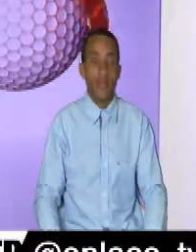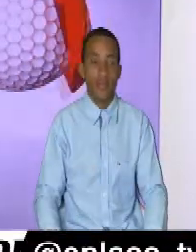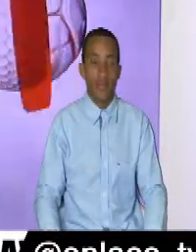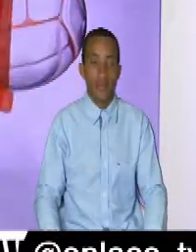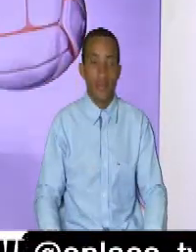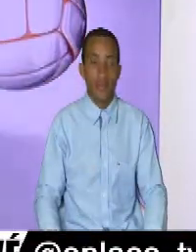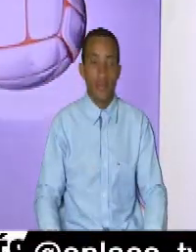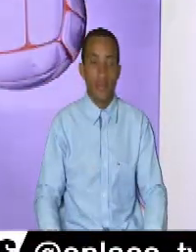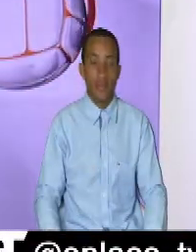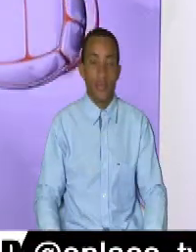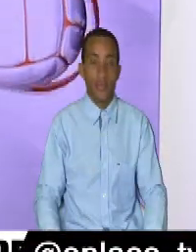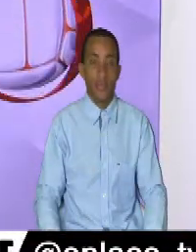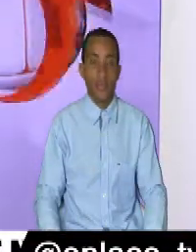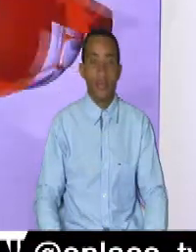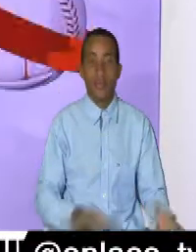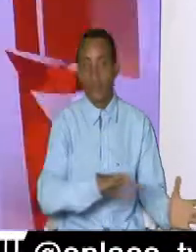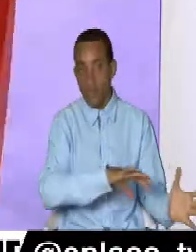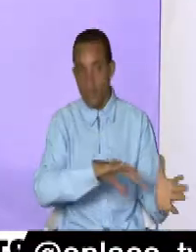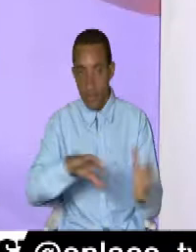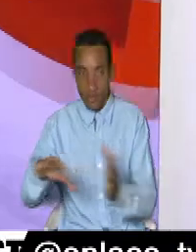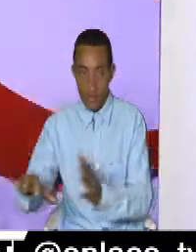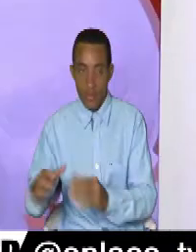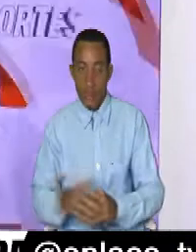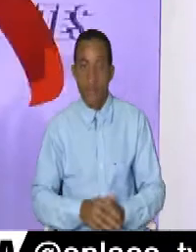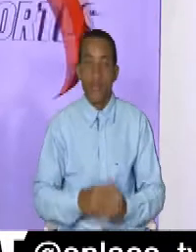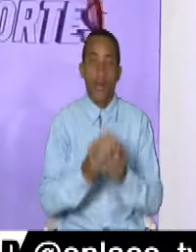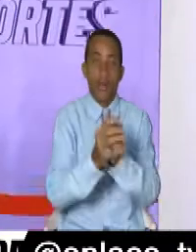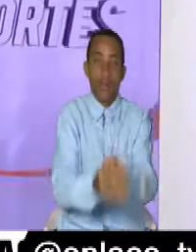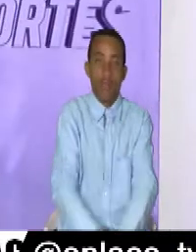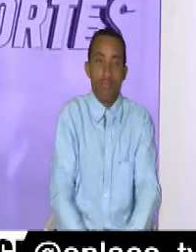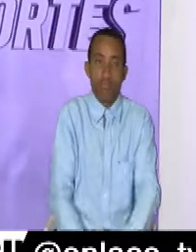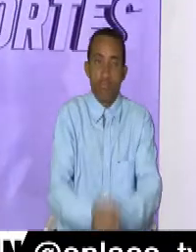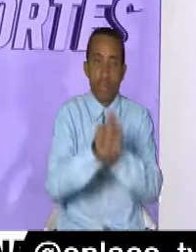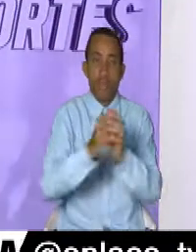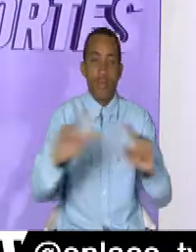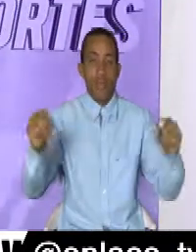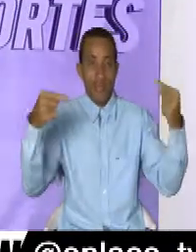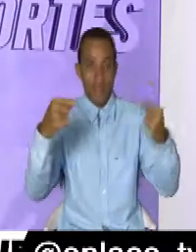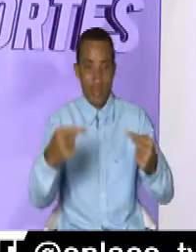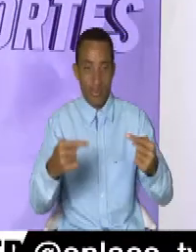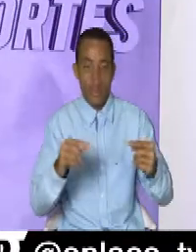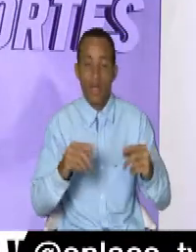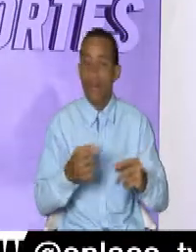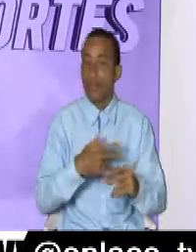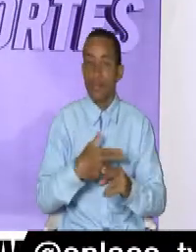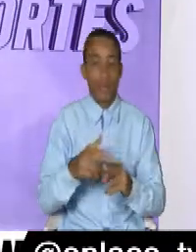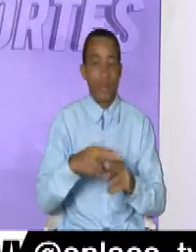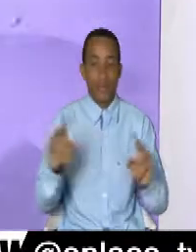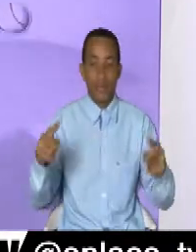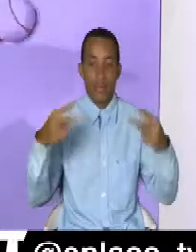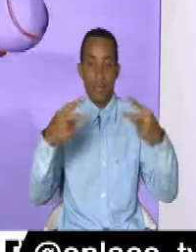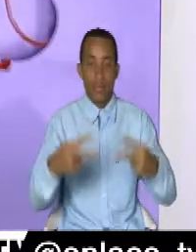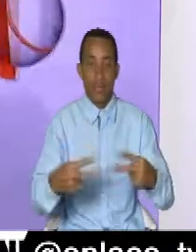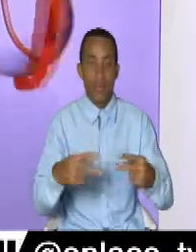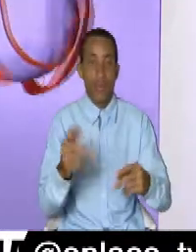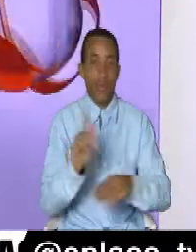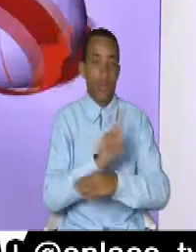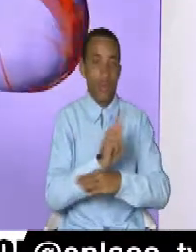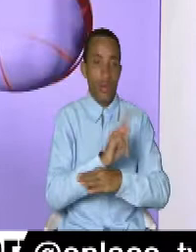Llegan a su etapa semifinal los torneos de voleibol que se juegan en las canchas polideportivas de los barrios Floresta y